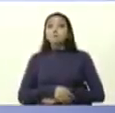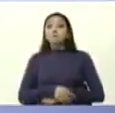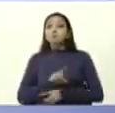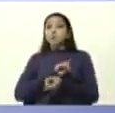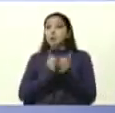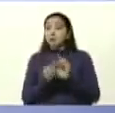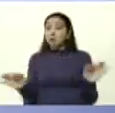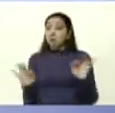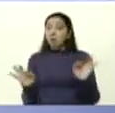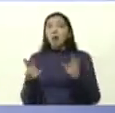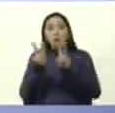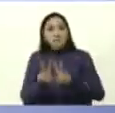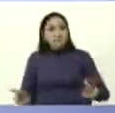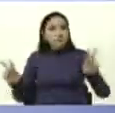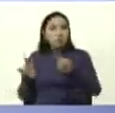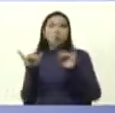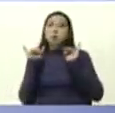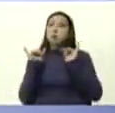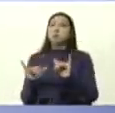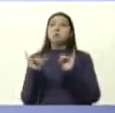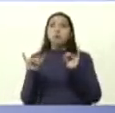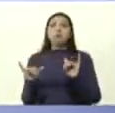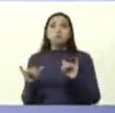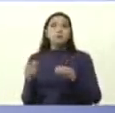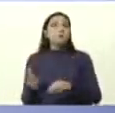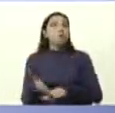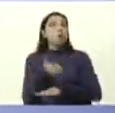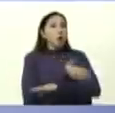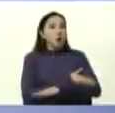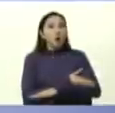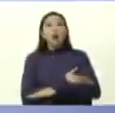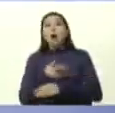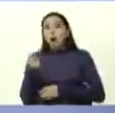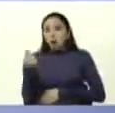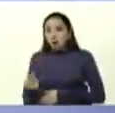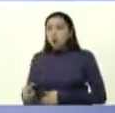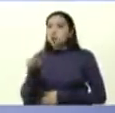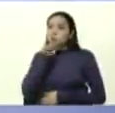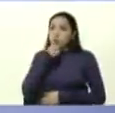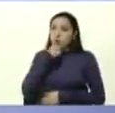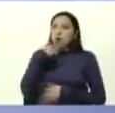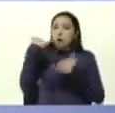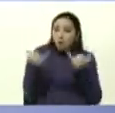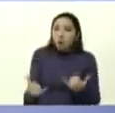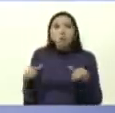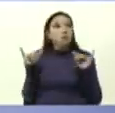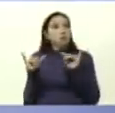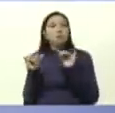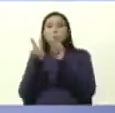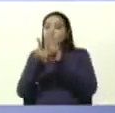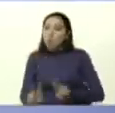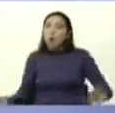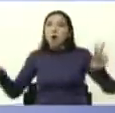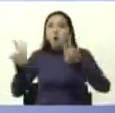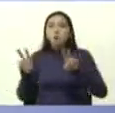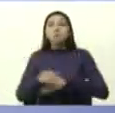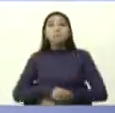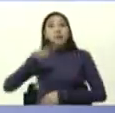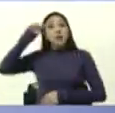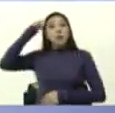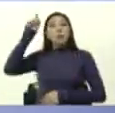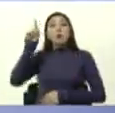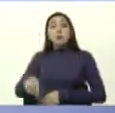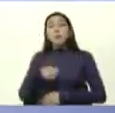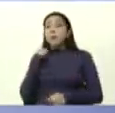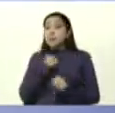el precio de la moneda actual ni de la parte de las divisas. Es parte del contexto en este encuentro, recordemos,